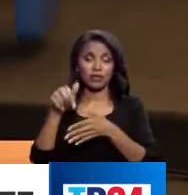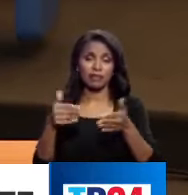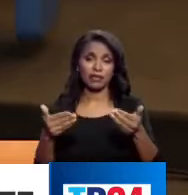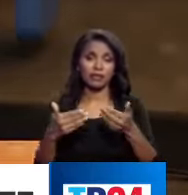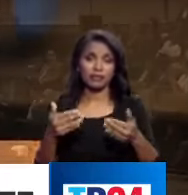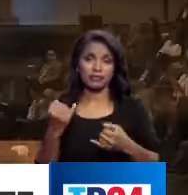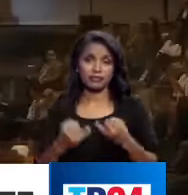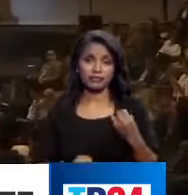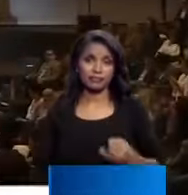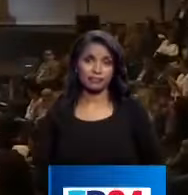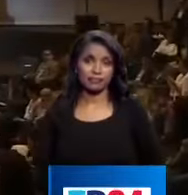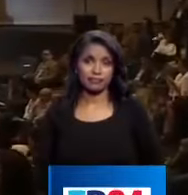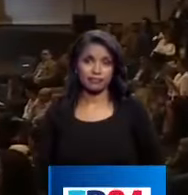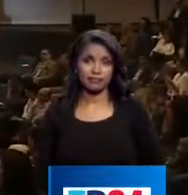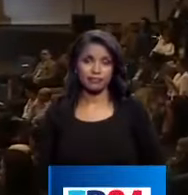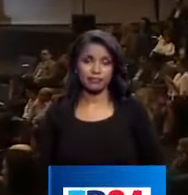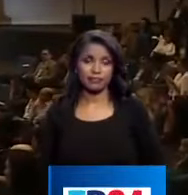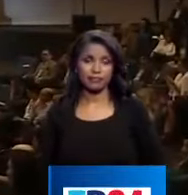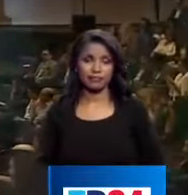Panamá.